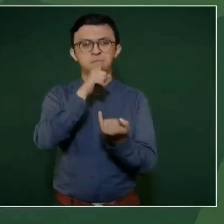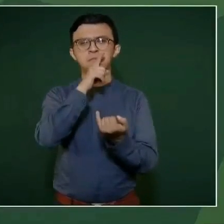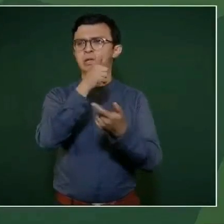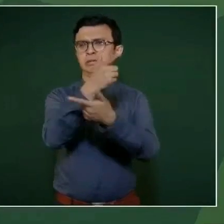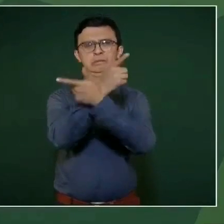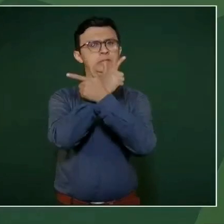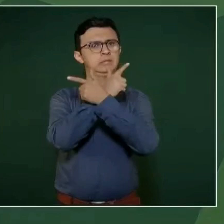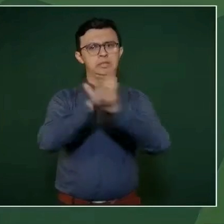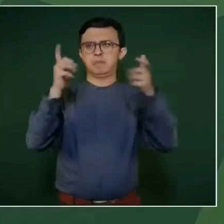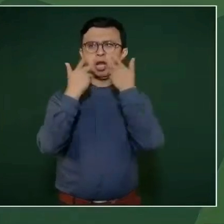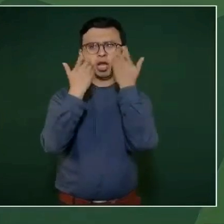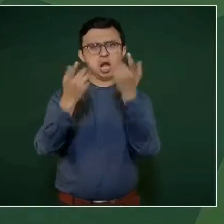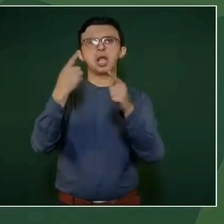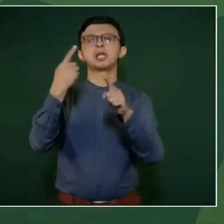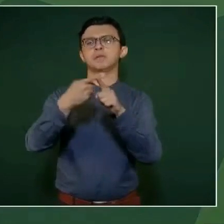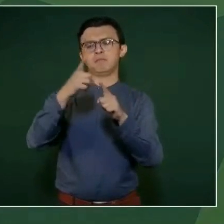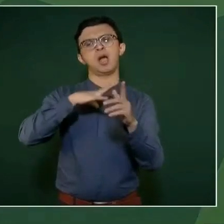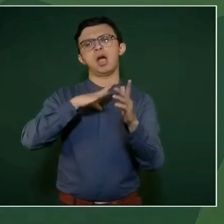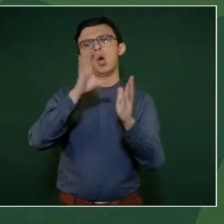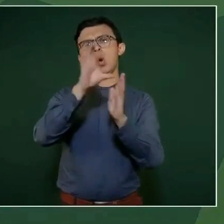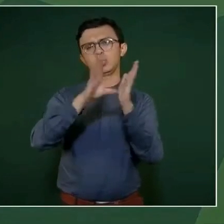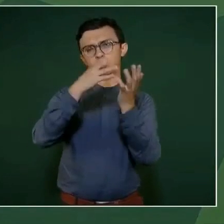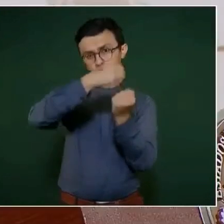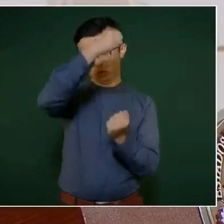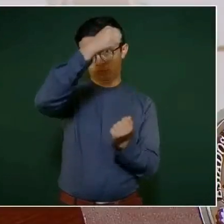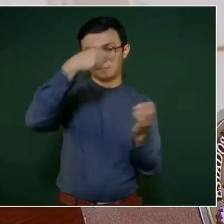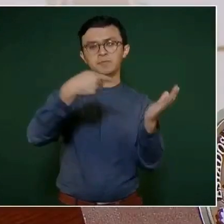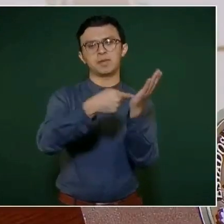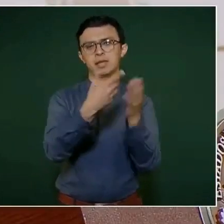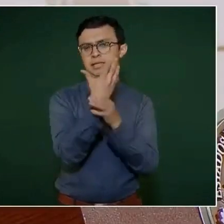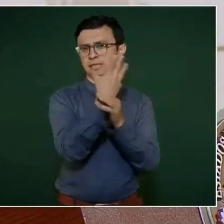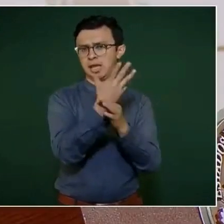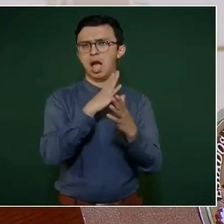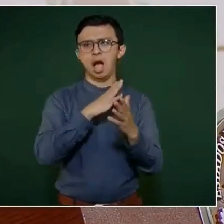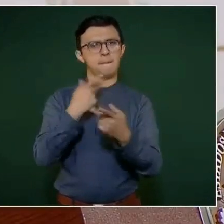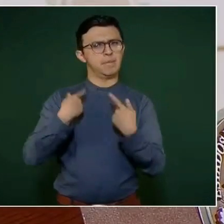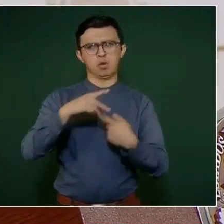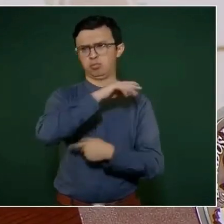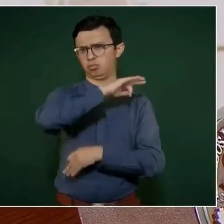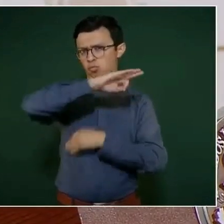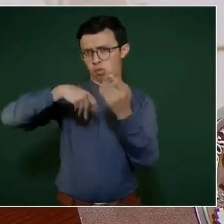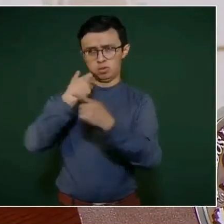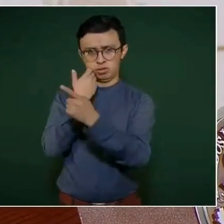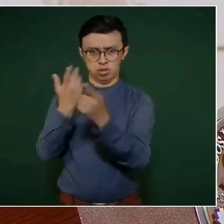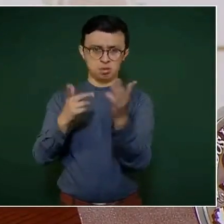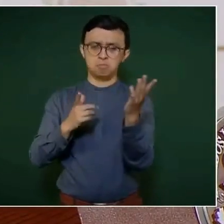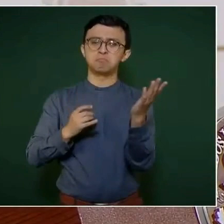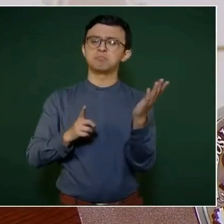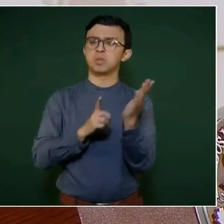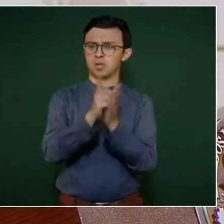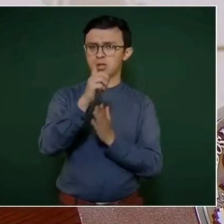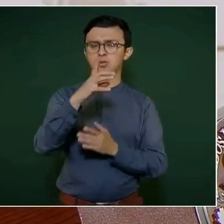tiene derecho de acuerdo a la Constitución, porque una de las cosas que creó el Porfiriato